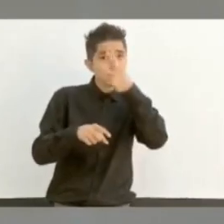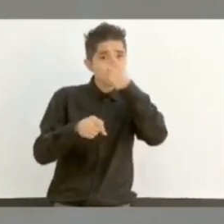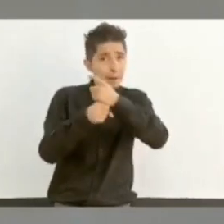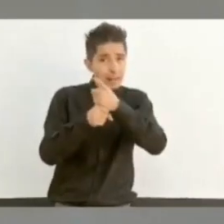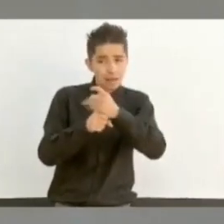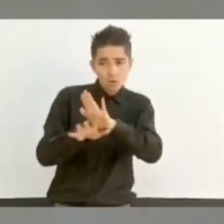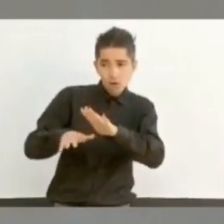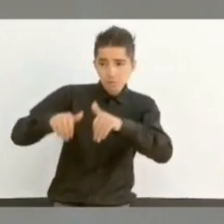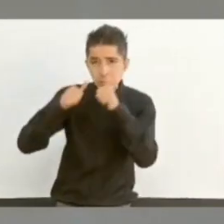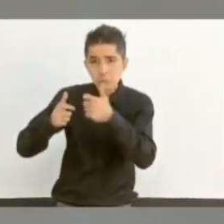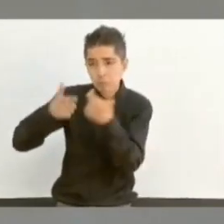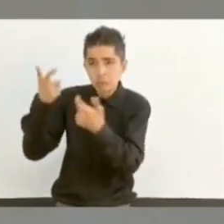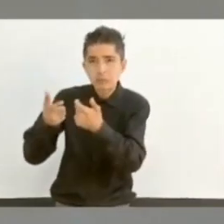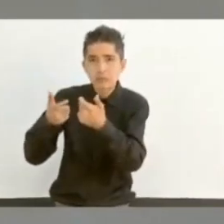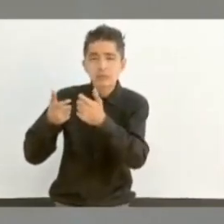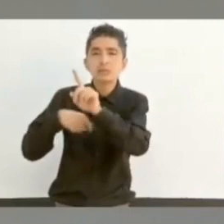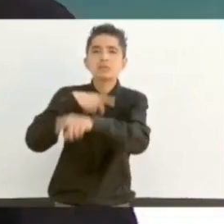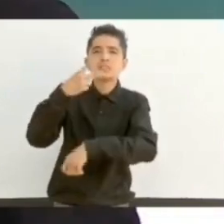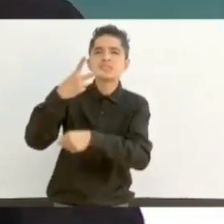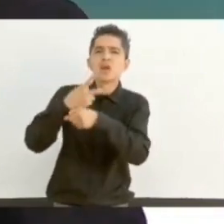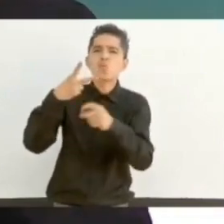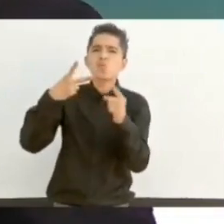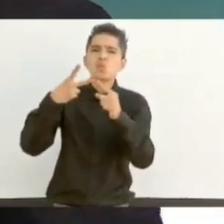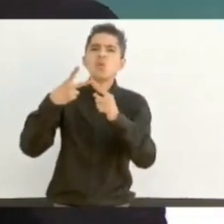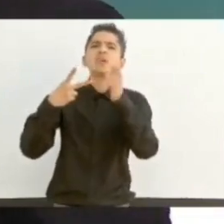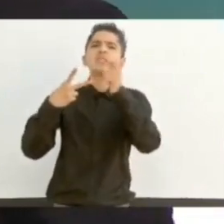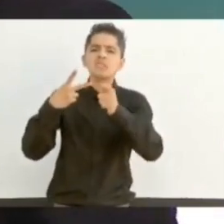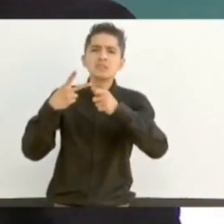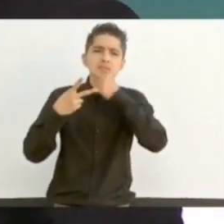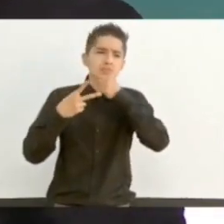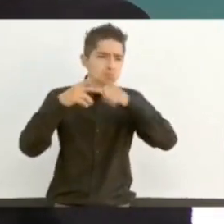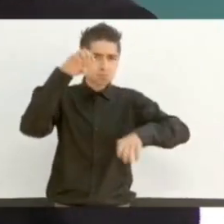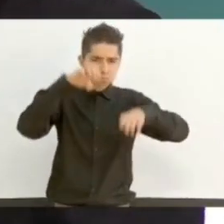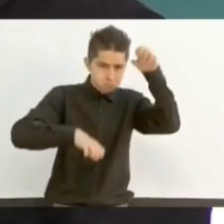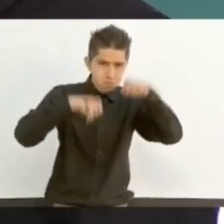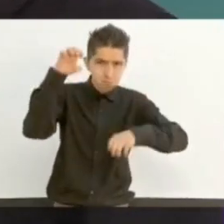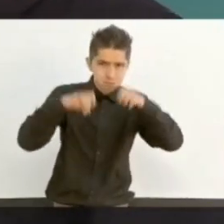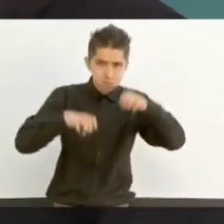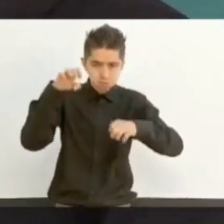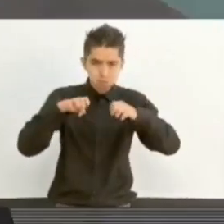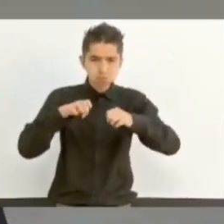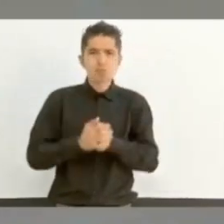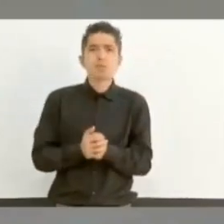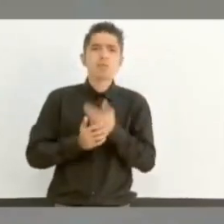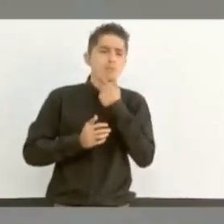Segundo, adultos mayores. Tercero,